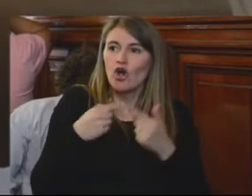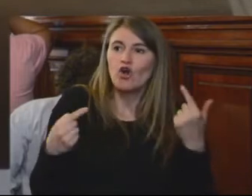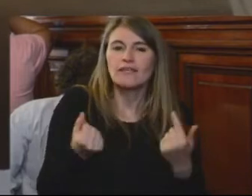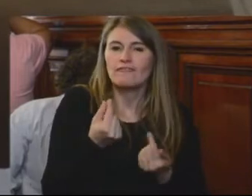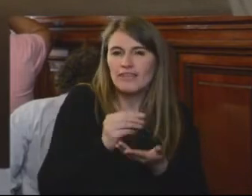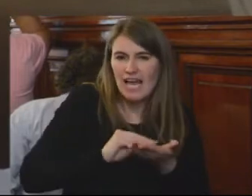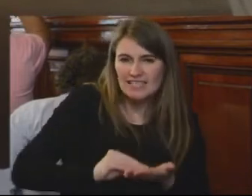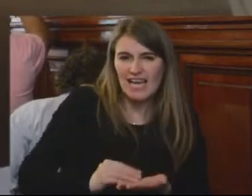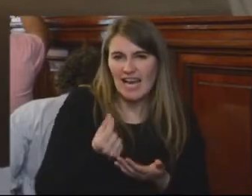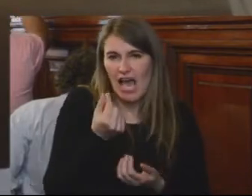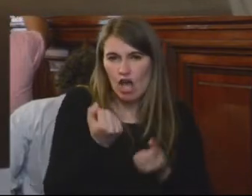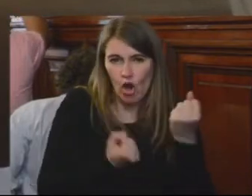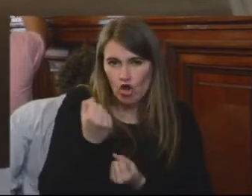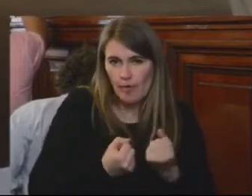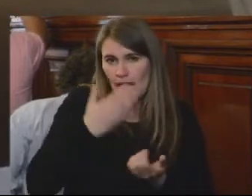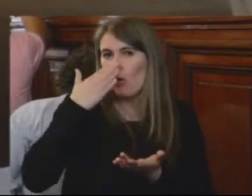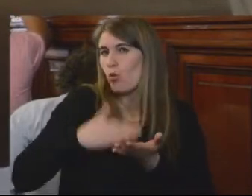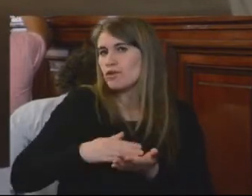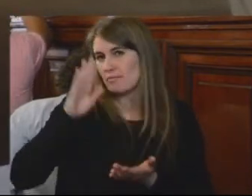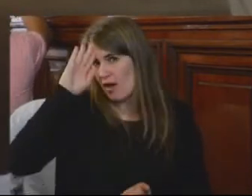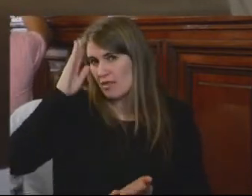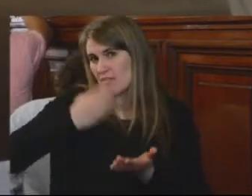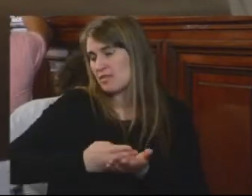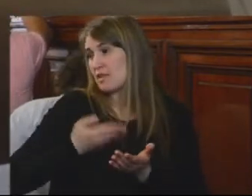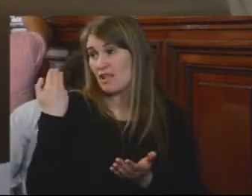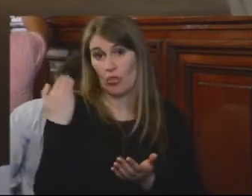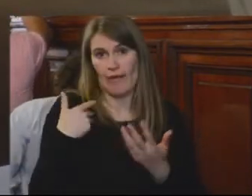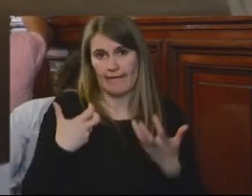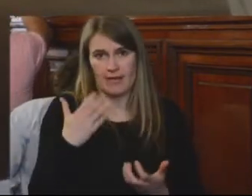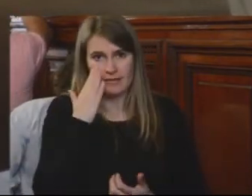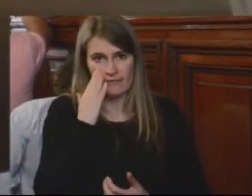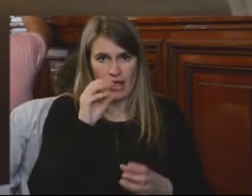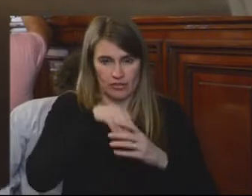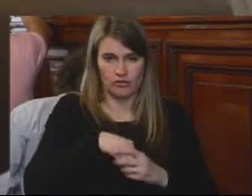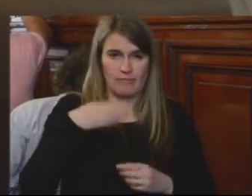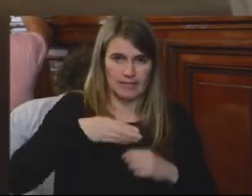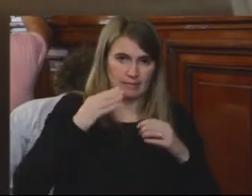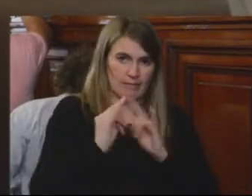durante la última dictadura cívico-militar gracias